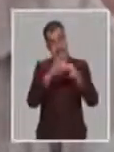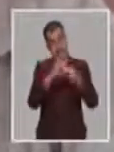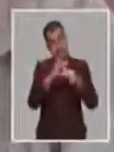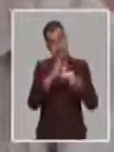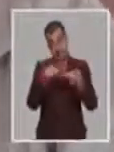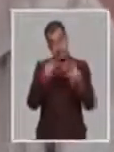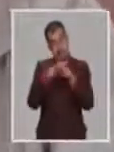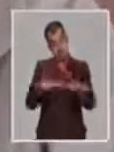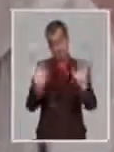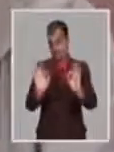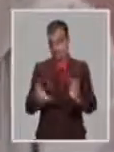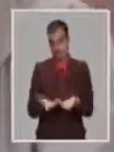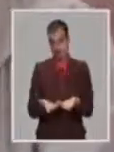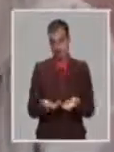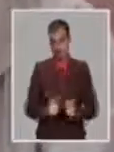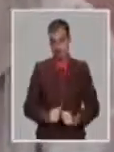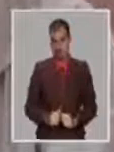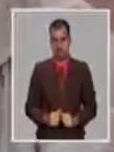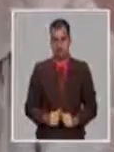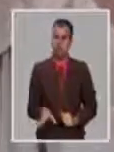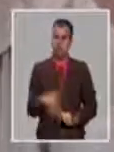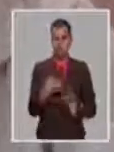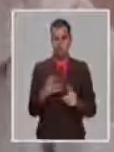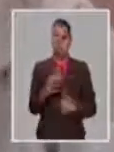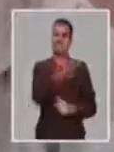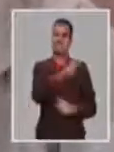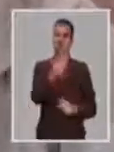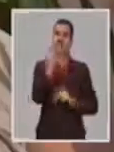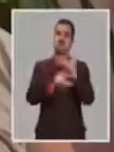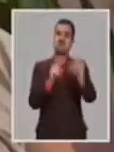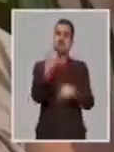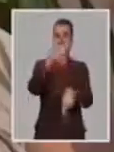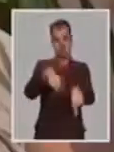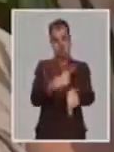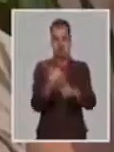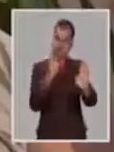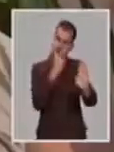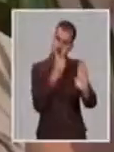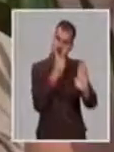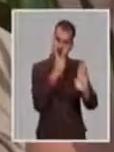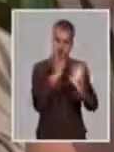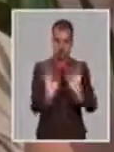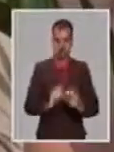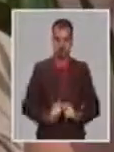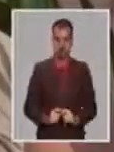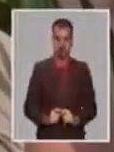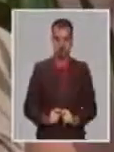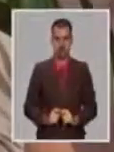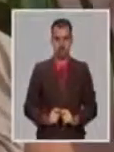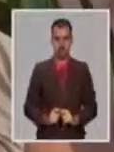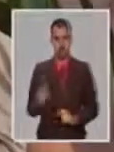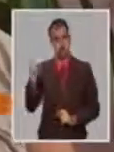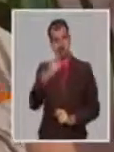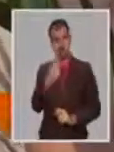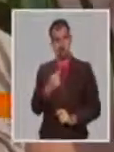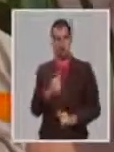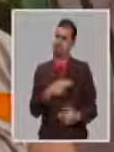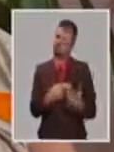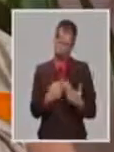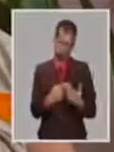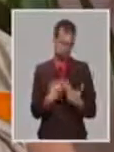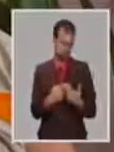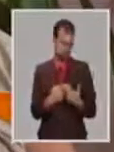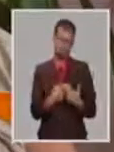ido citando por hora, o sea, entre 3 y 4 sujetos por hora para ir haciendo el proceso. Sí, tengo confianza, plena confianza,